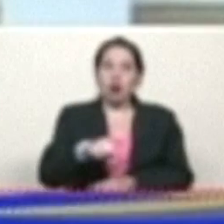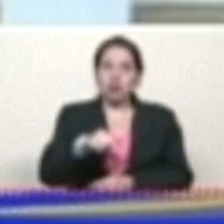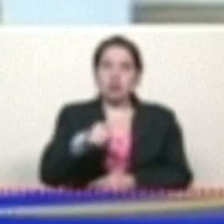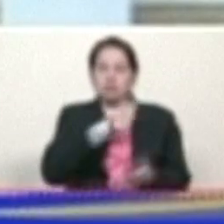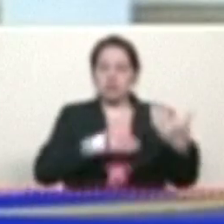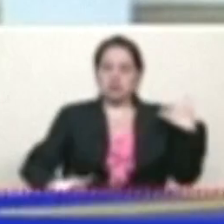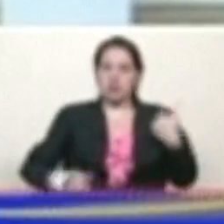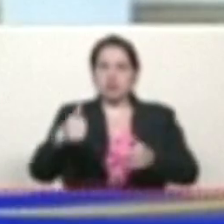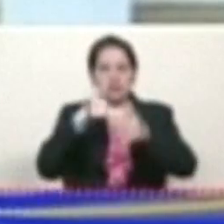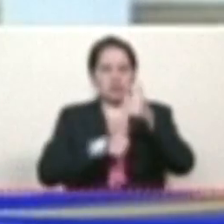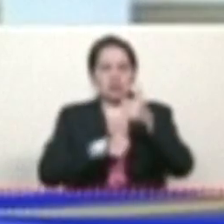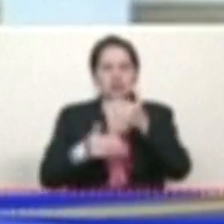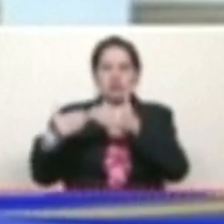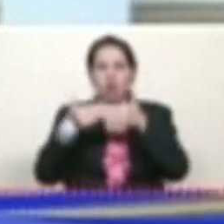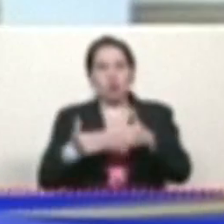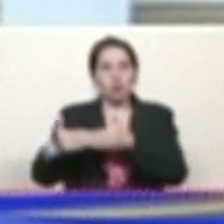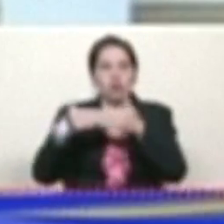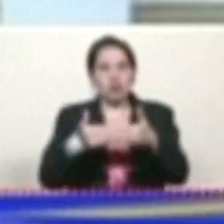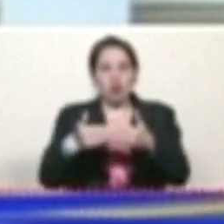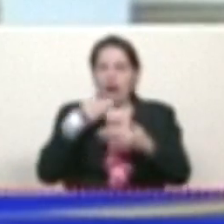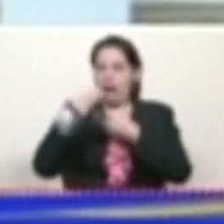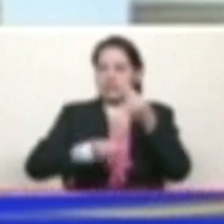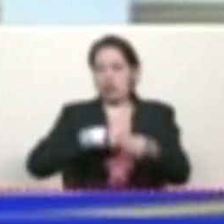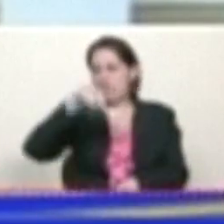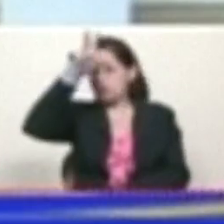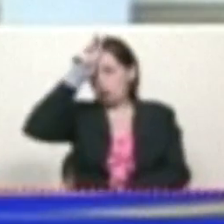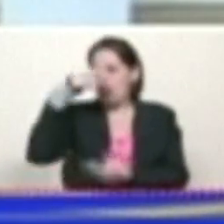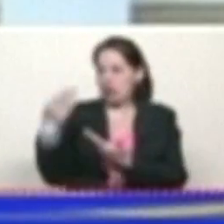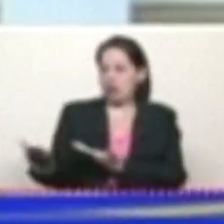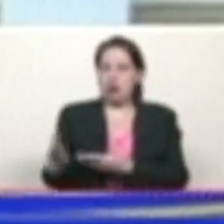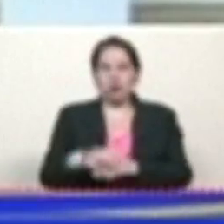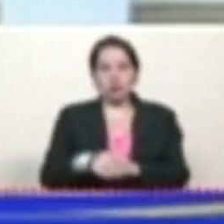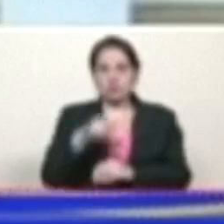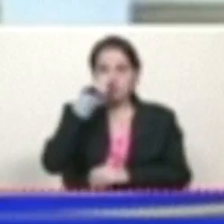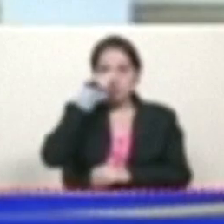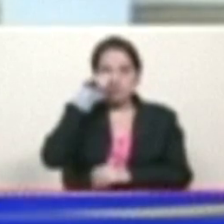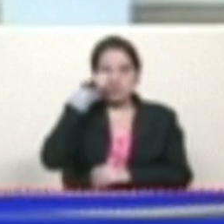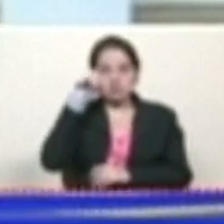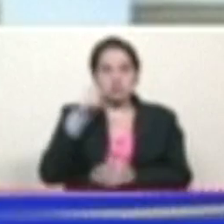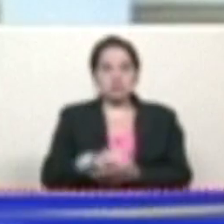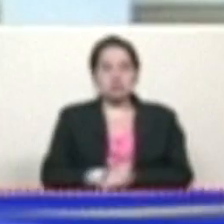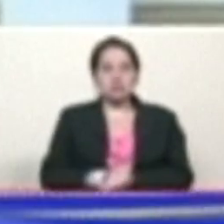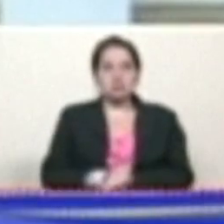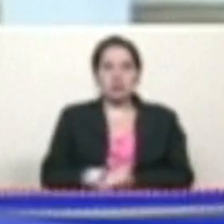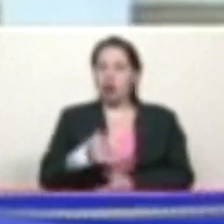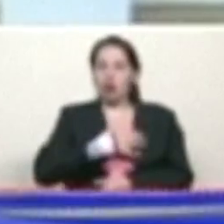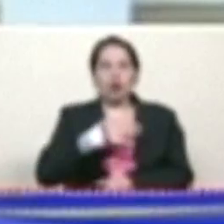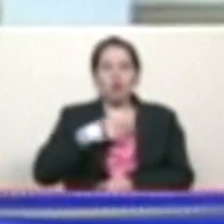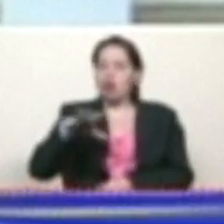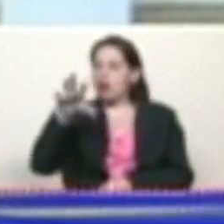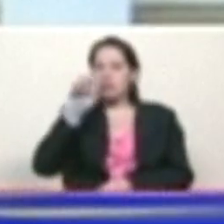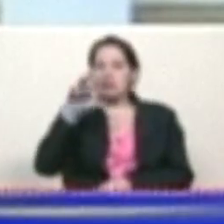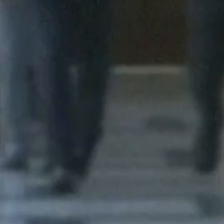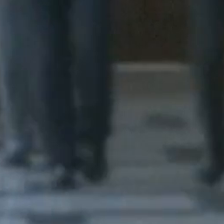El presidente de Estados Unidos, Mike Pence, haciendo el ridículo... El gobierno venezolano anunció el miércoles haber logrado un acuerdo con el Comité Internacional de la Cruz